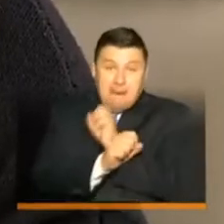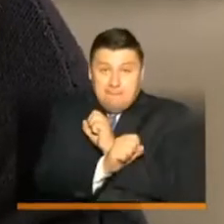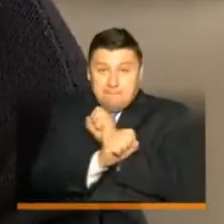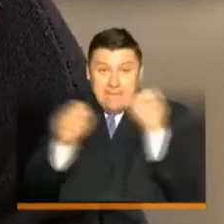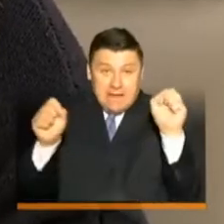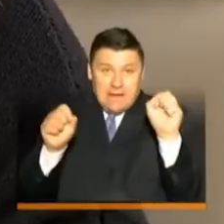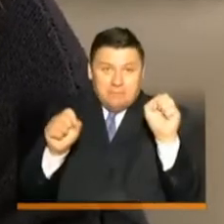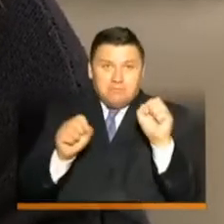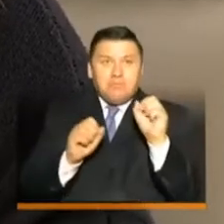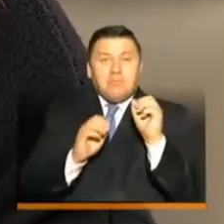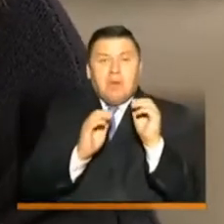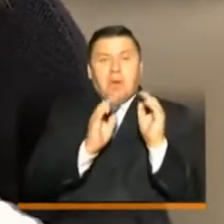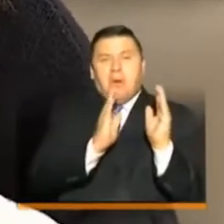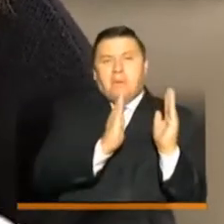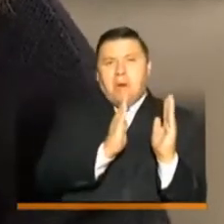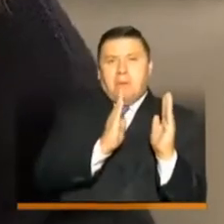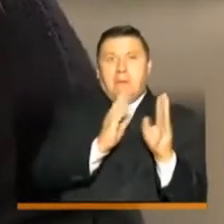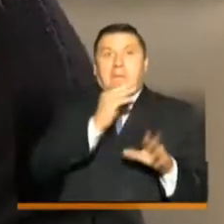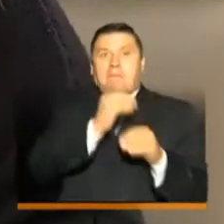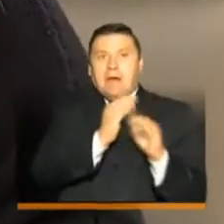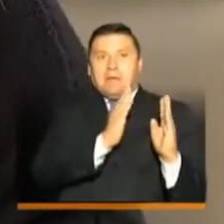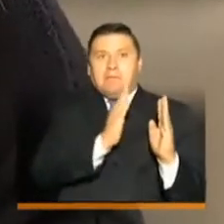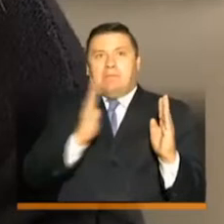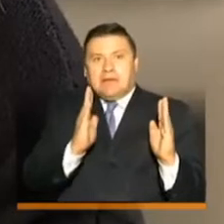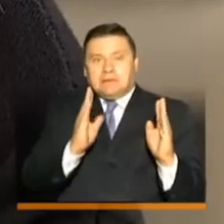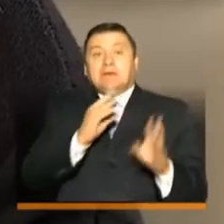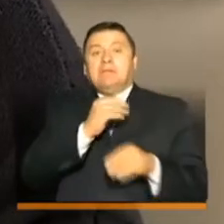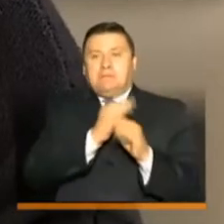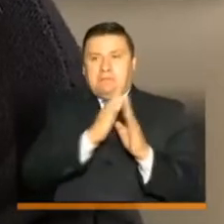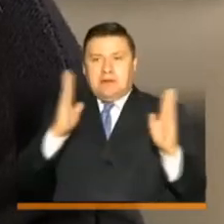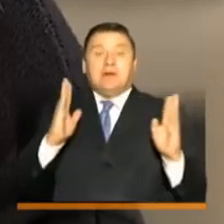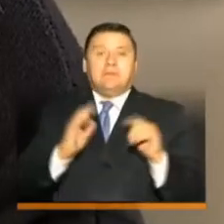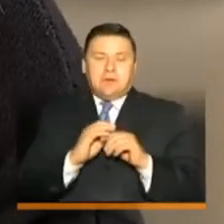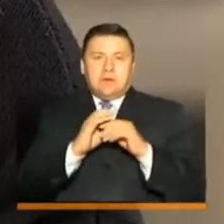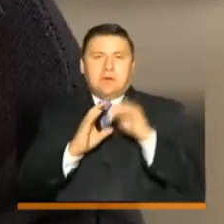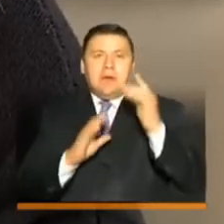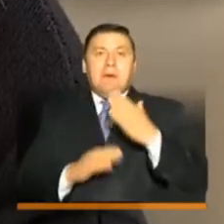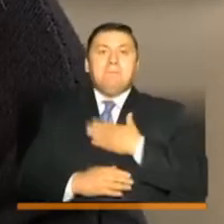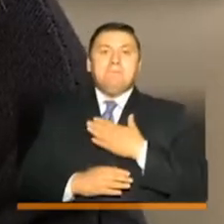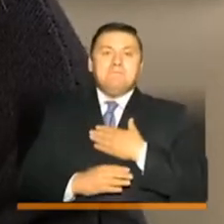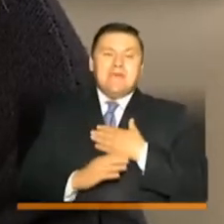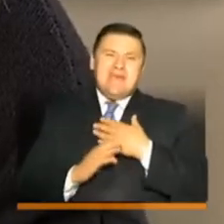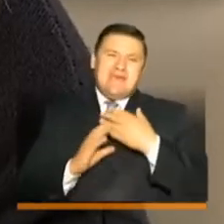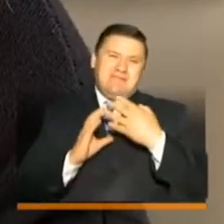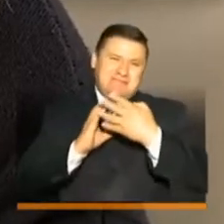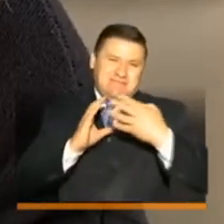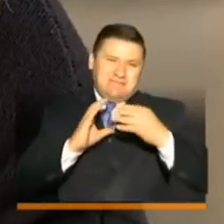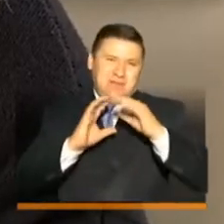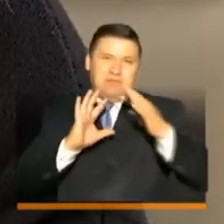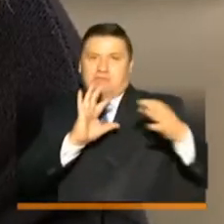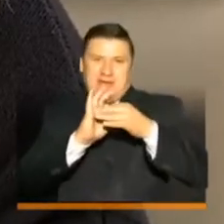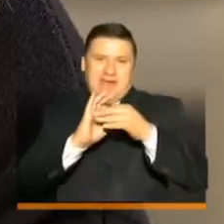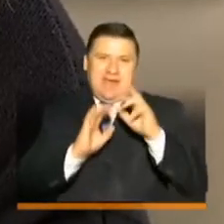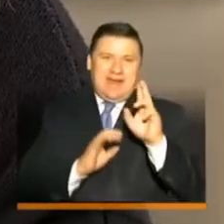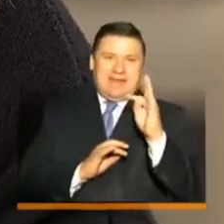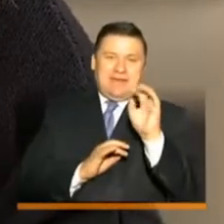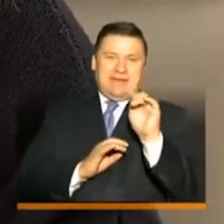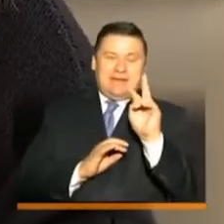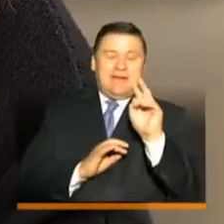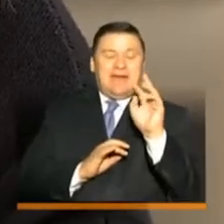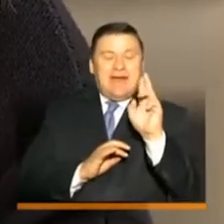y de manera gradual vamos a ir incrementándolo, vamos a emitir la señal Mi Señal. Este es un proyecto que, como